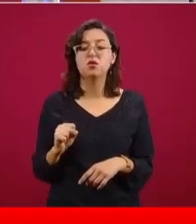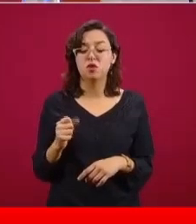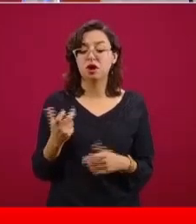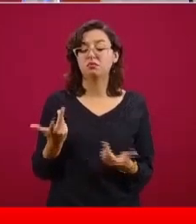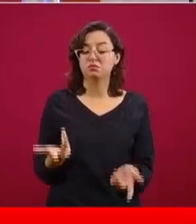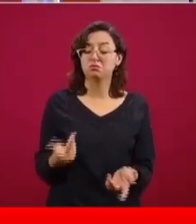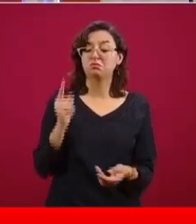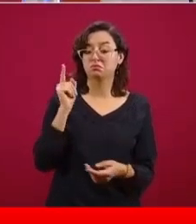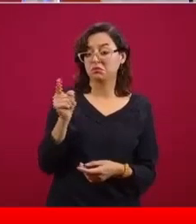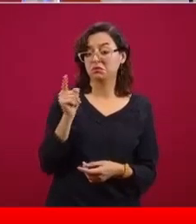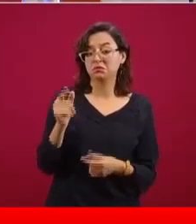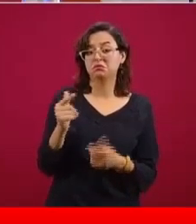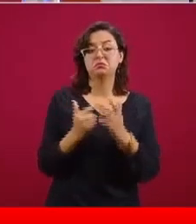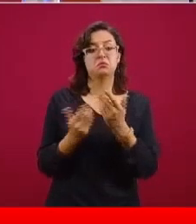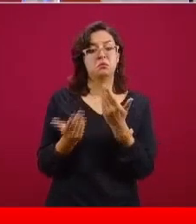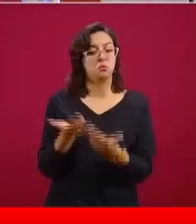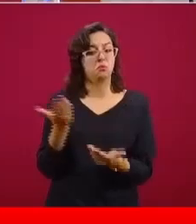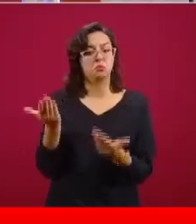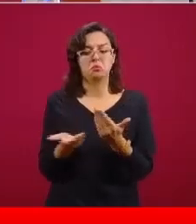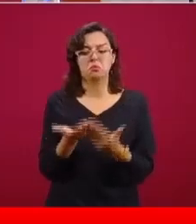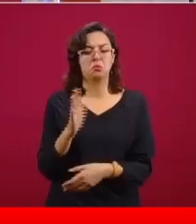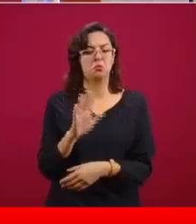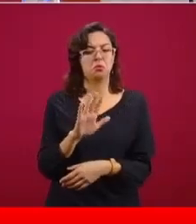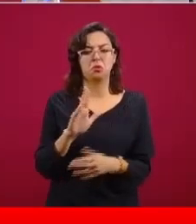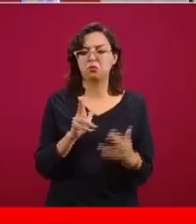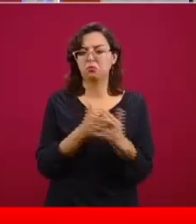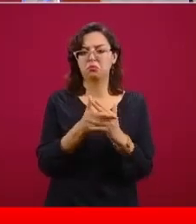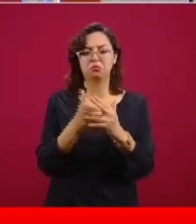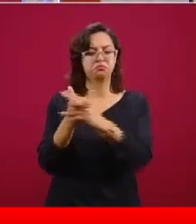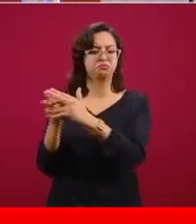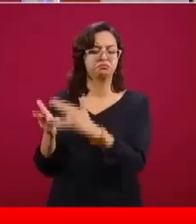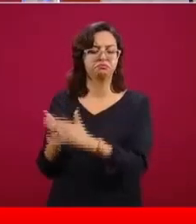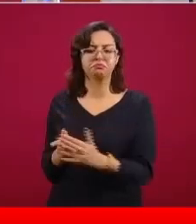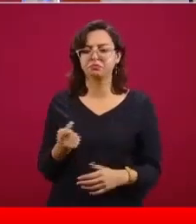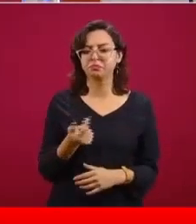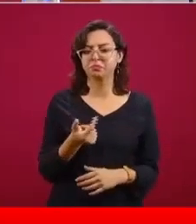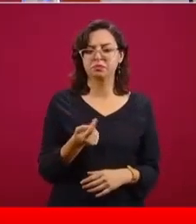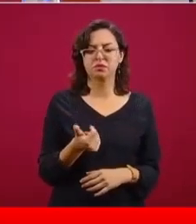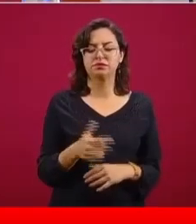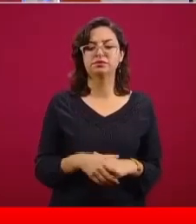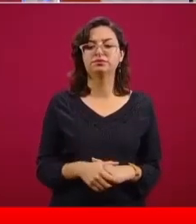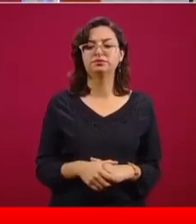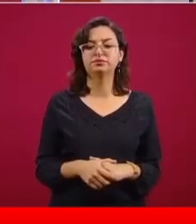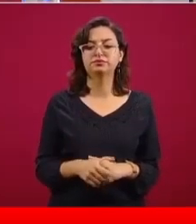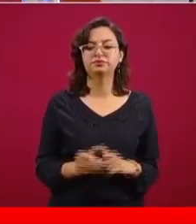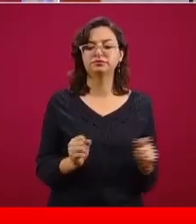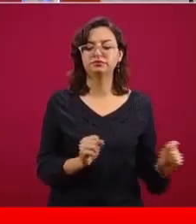estado que tiene un bajo número de homicidios dolosos adelante